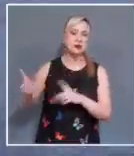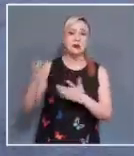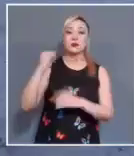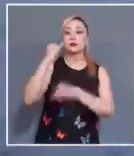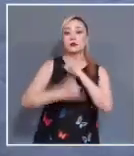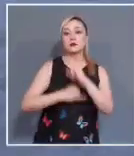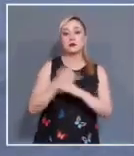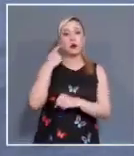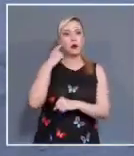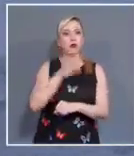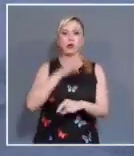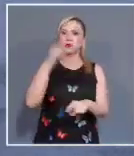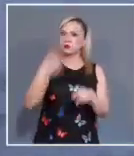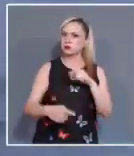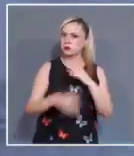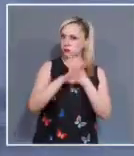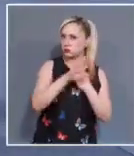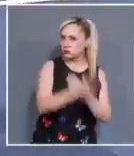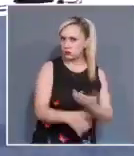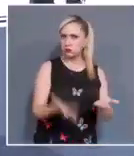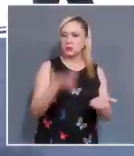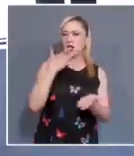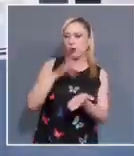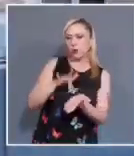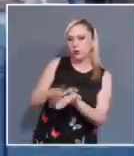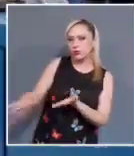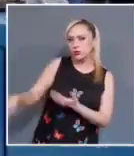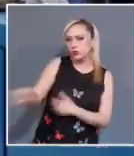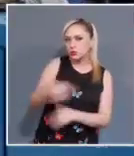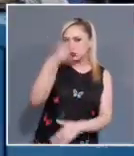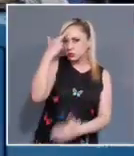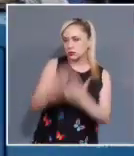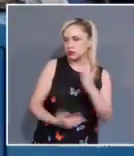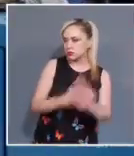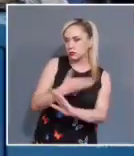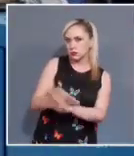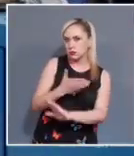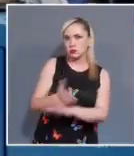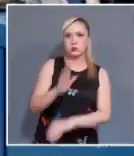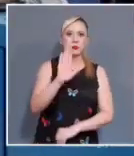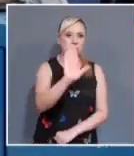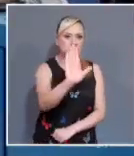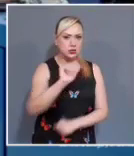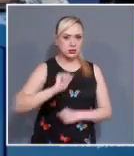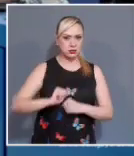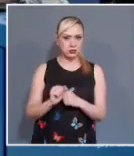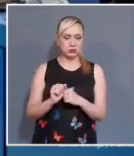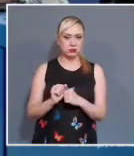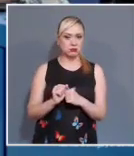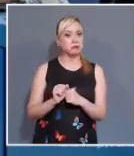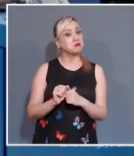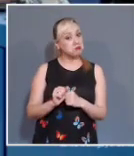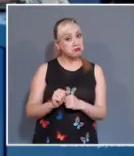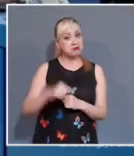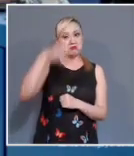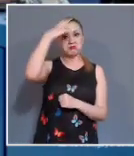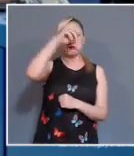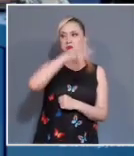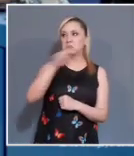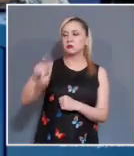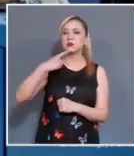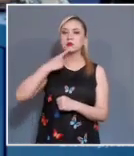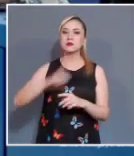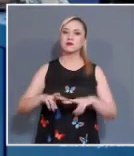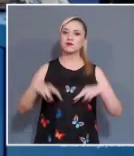de personas y apoyar a las víctimas de este delito. Así lo señalaron expertas que participaron en la presentación del